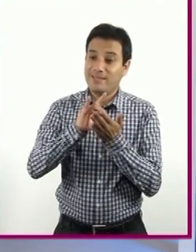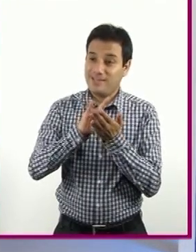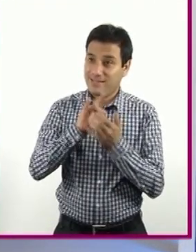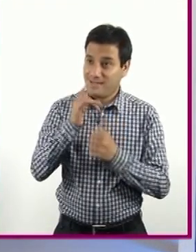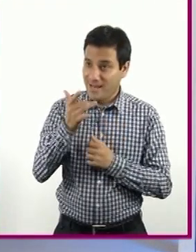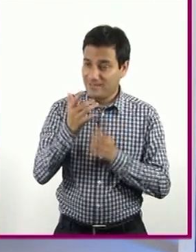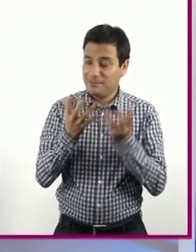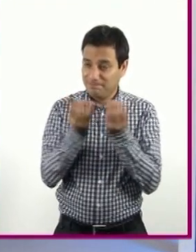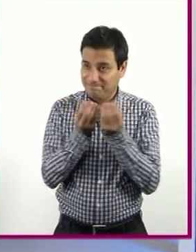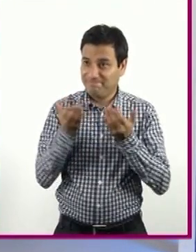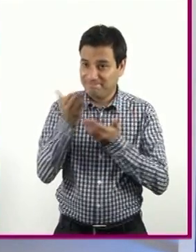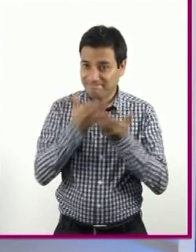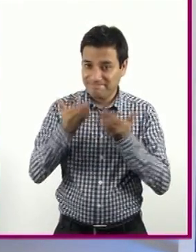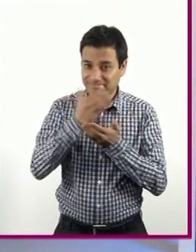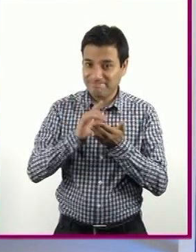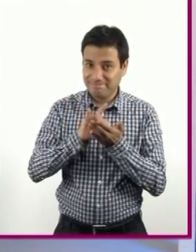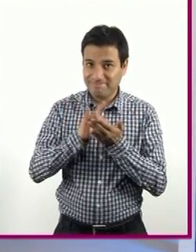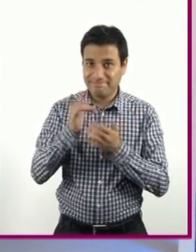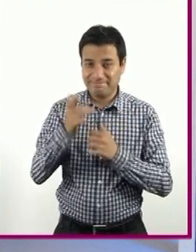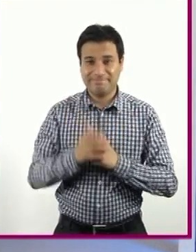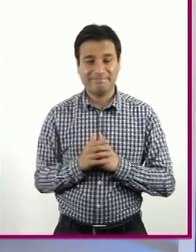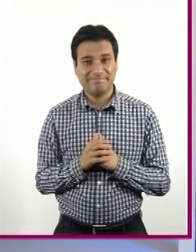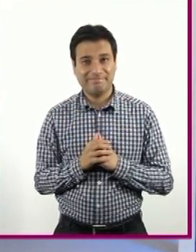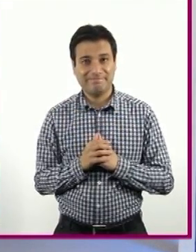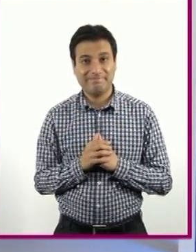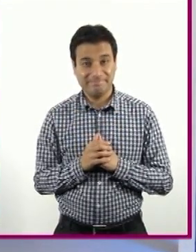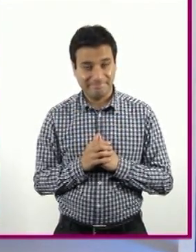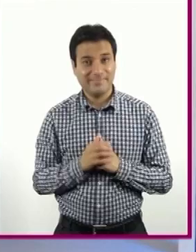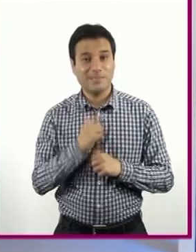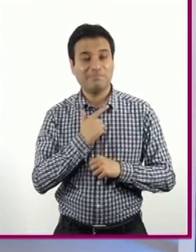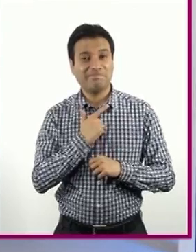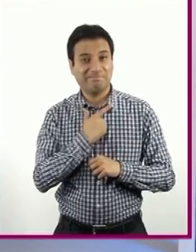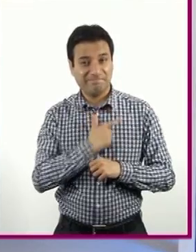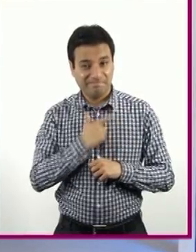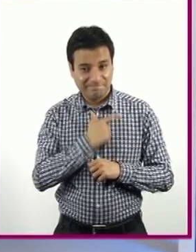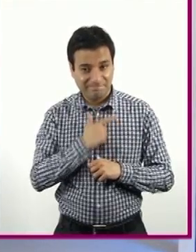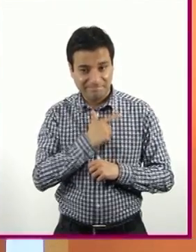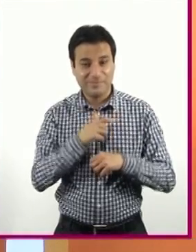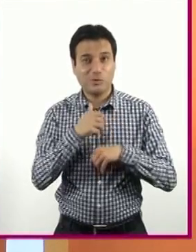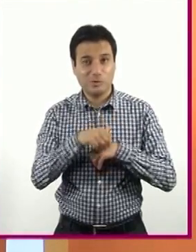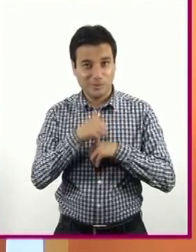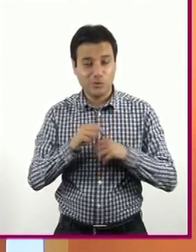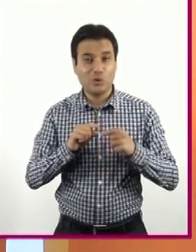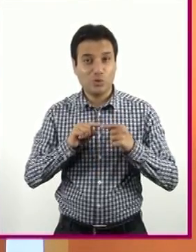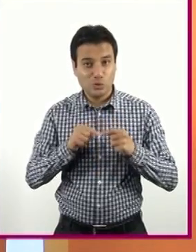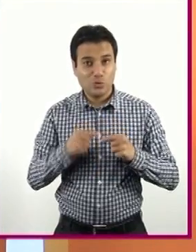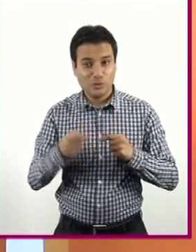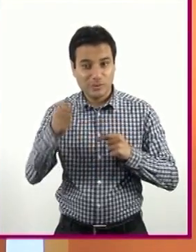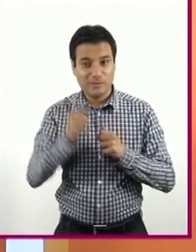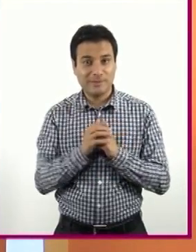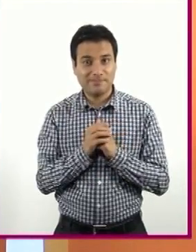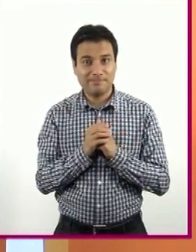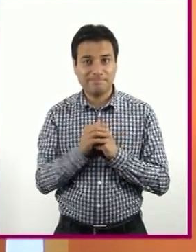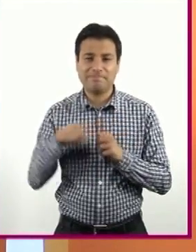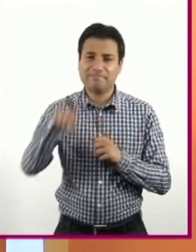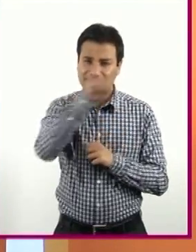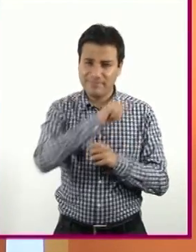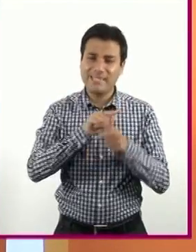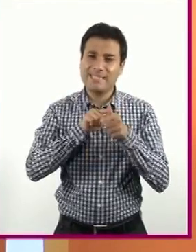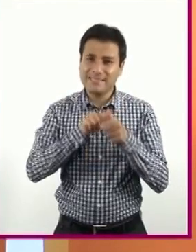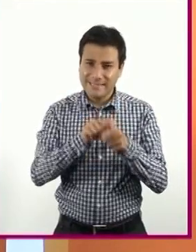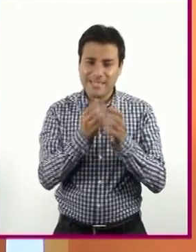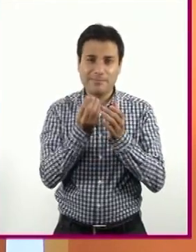permitirme formar parte de esta sesión, maestra Brenda. Me gustan mucho las sucesiones. Sigan acompañándonos en